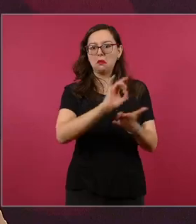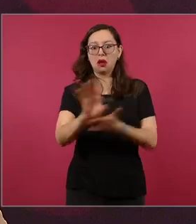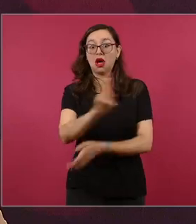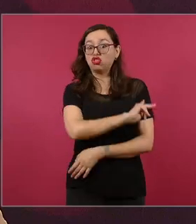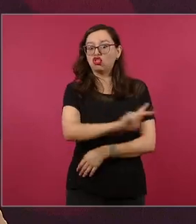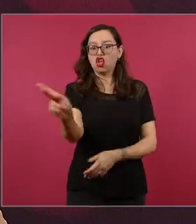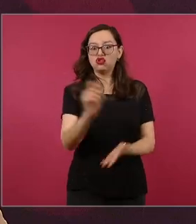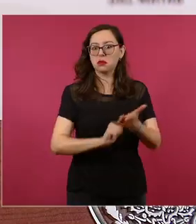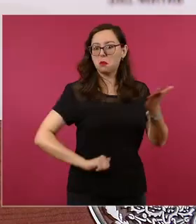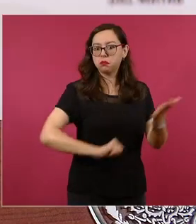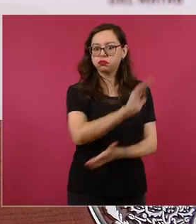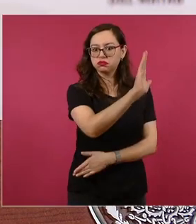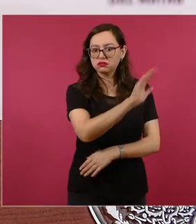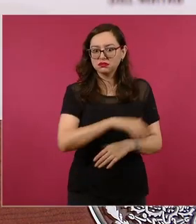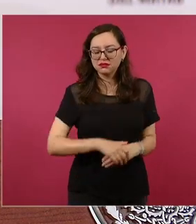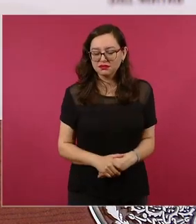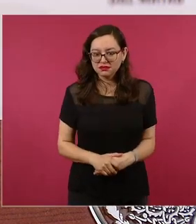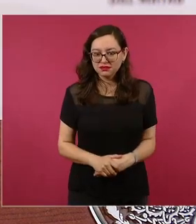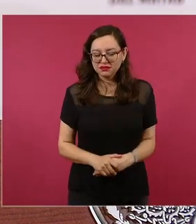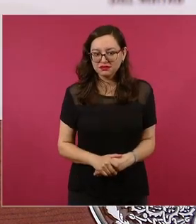actuaban así